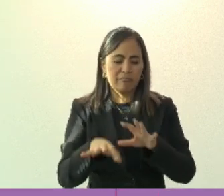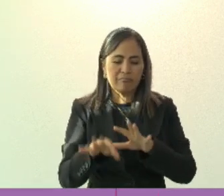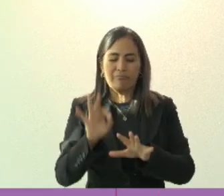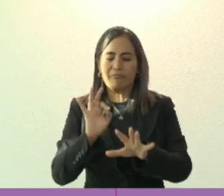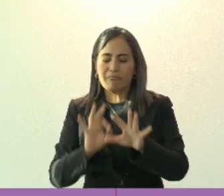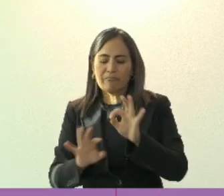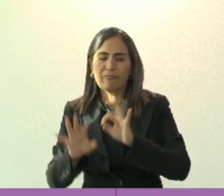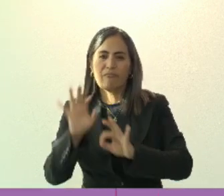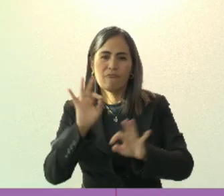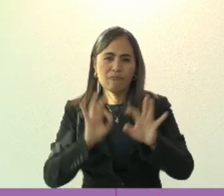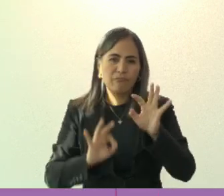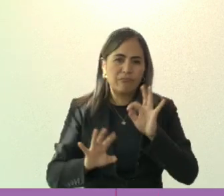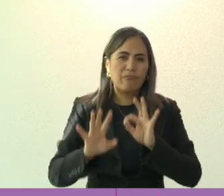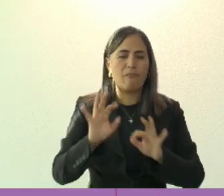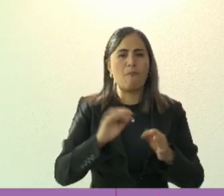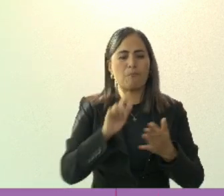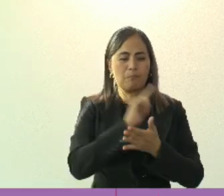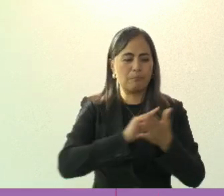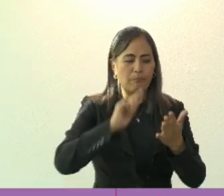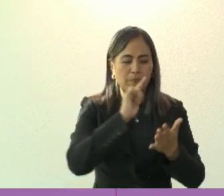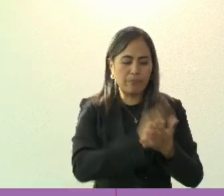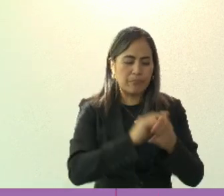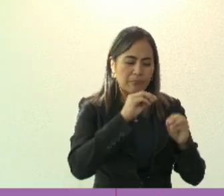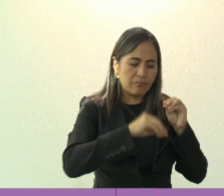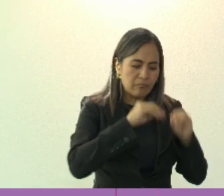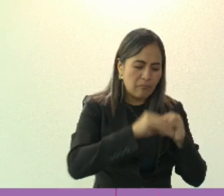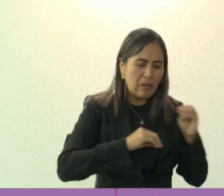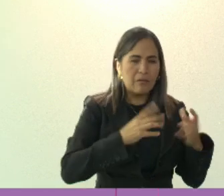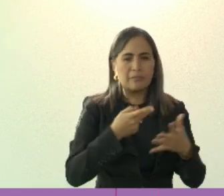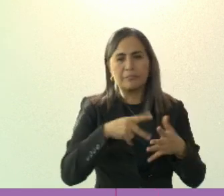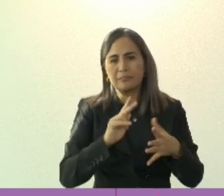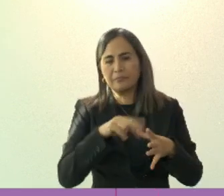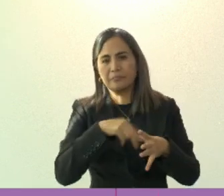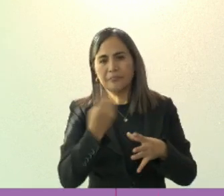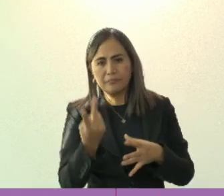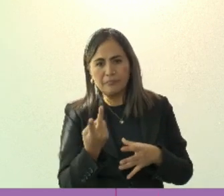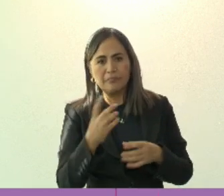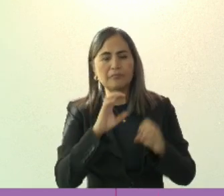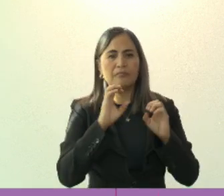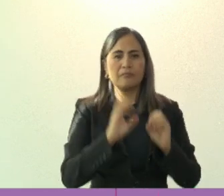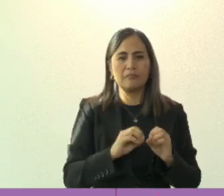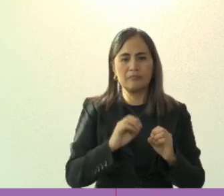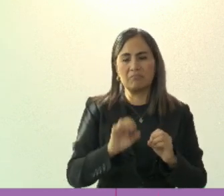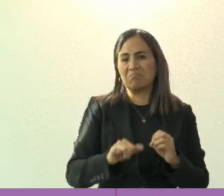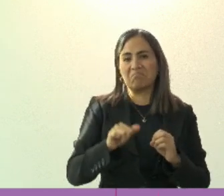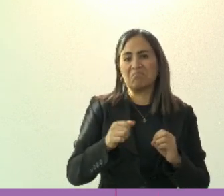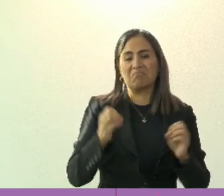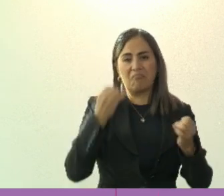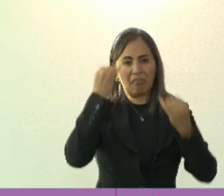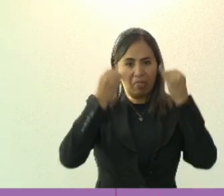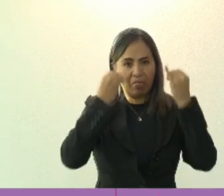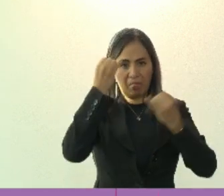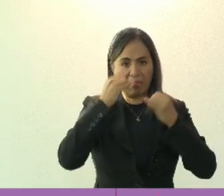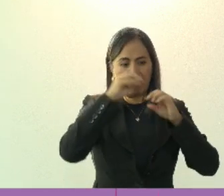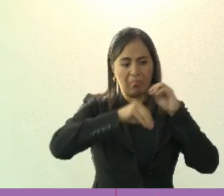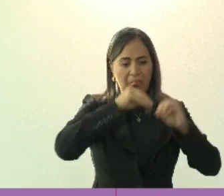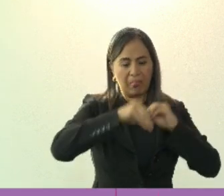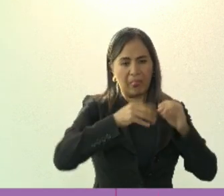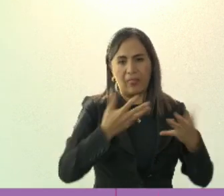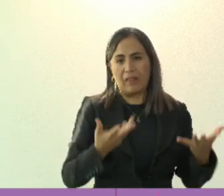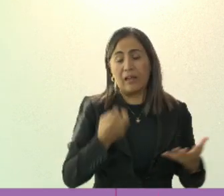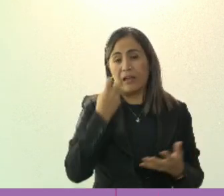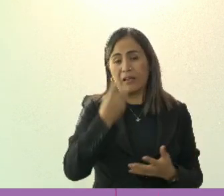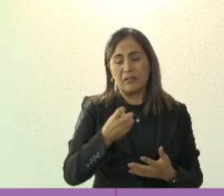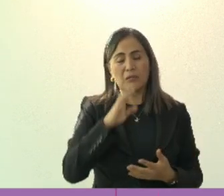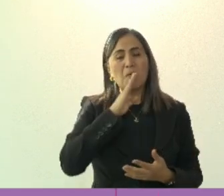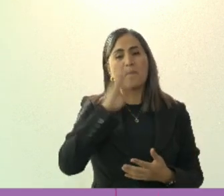Bordar política pública en el vacío o peor, con base en la ocurrencia. Esa es la gran maldición de